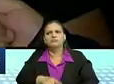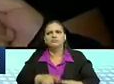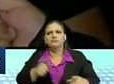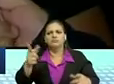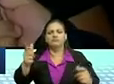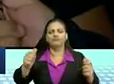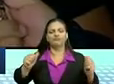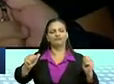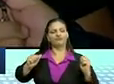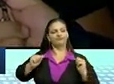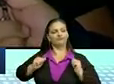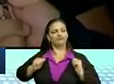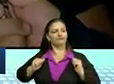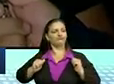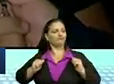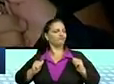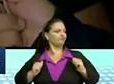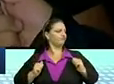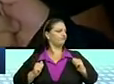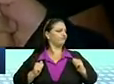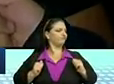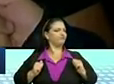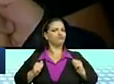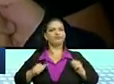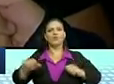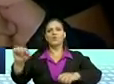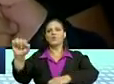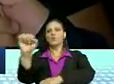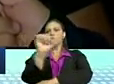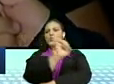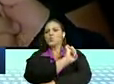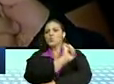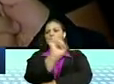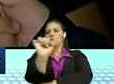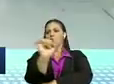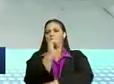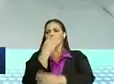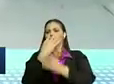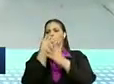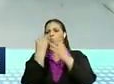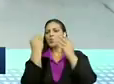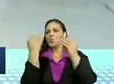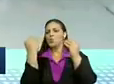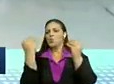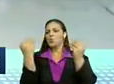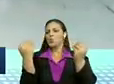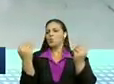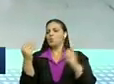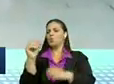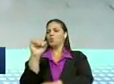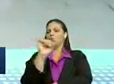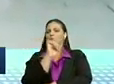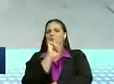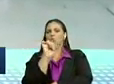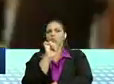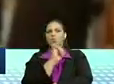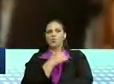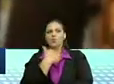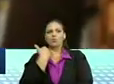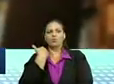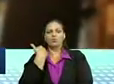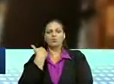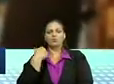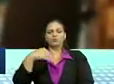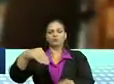rey, bacanzote. Imagínate. Usan los mejores carros, visitan los mejores lugares y tienen las tarjetas esas